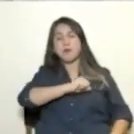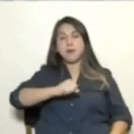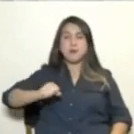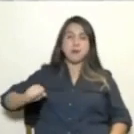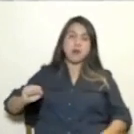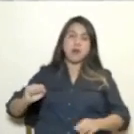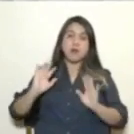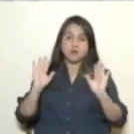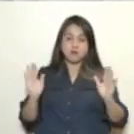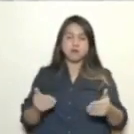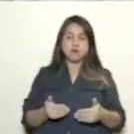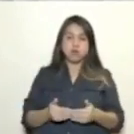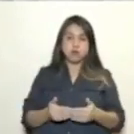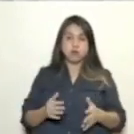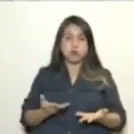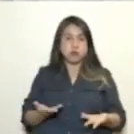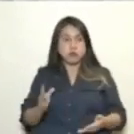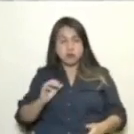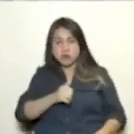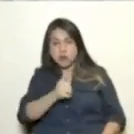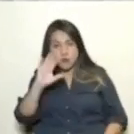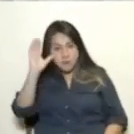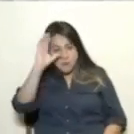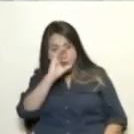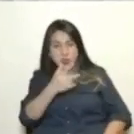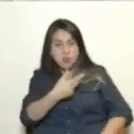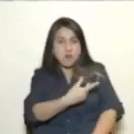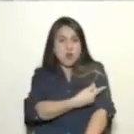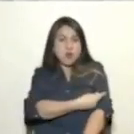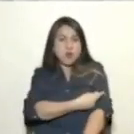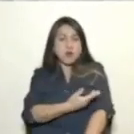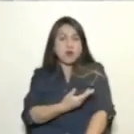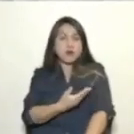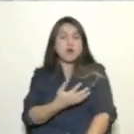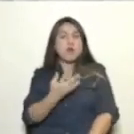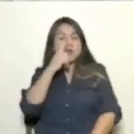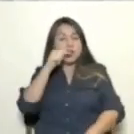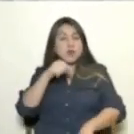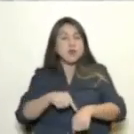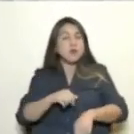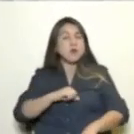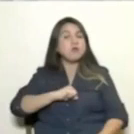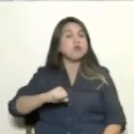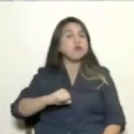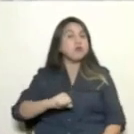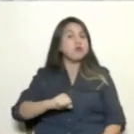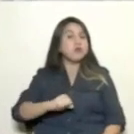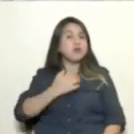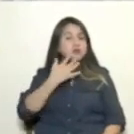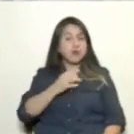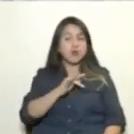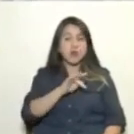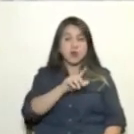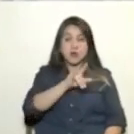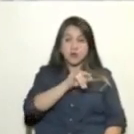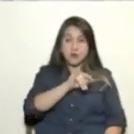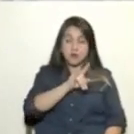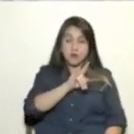Entonces estamos todos a la siga de una vacuna. ¿Y esa vacuna nos va a inmunizar por cuánto? Porque la del flu es por un